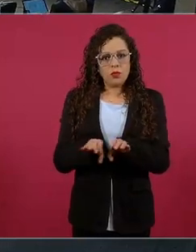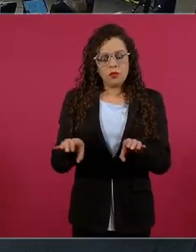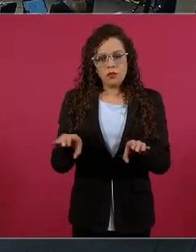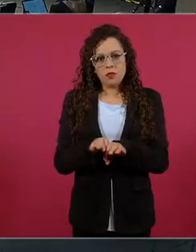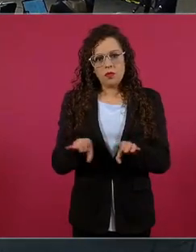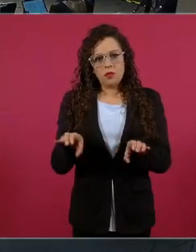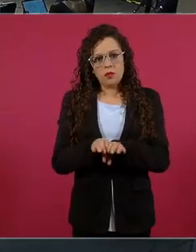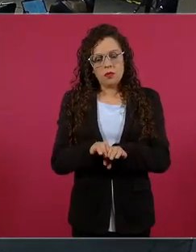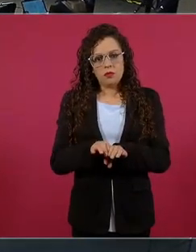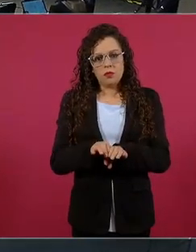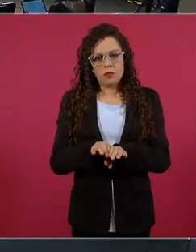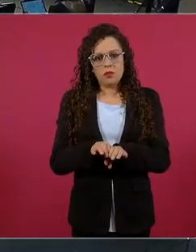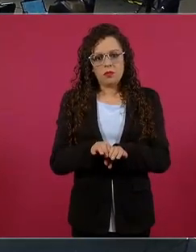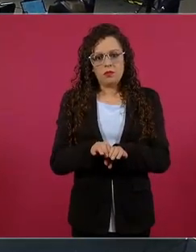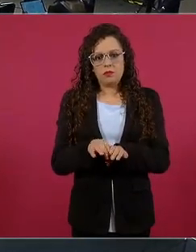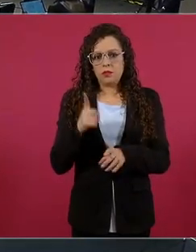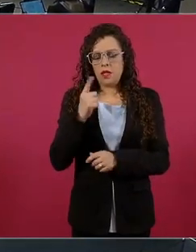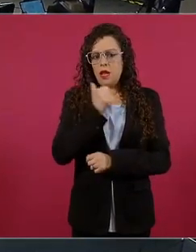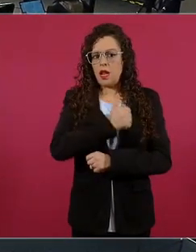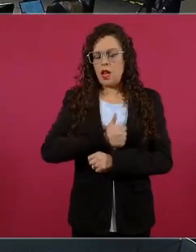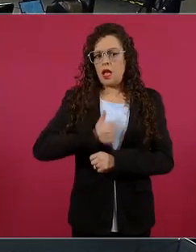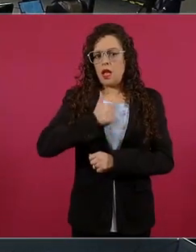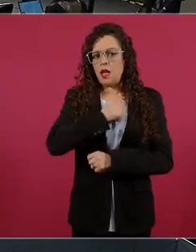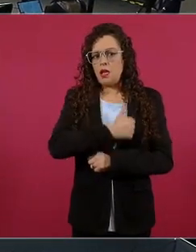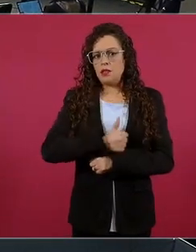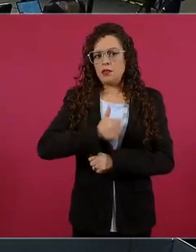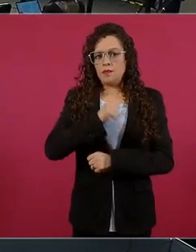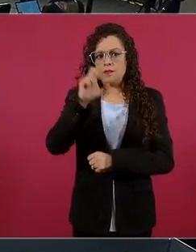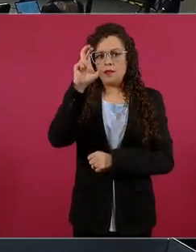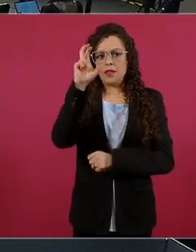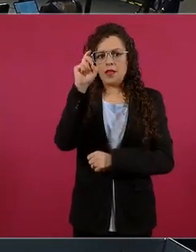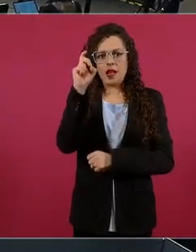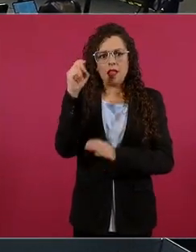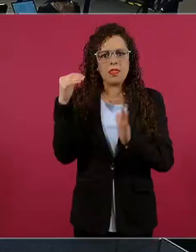desgraciadamente hayan perdido la vida más de 30,000